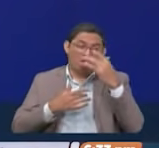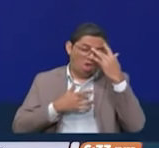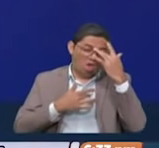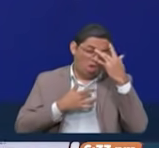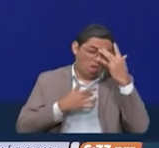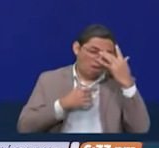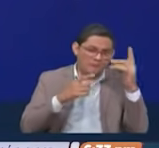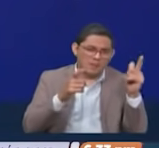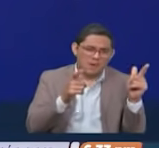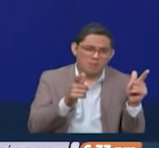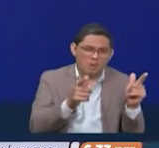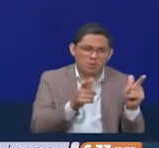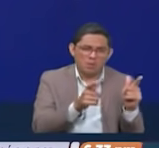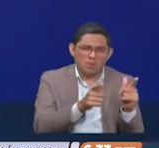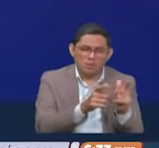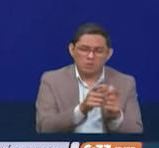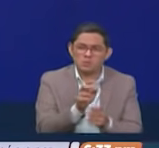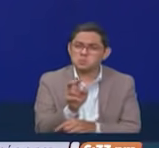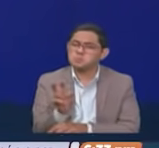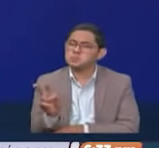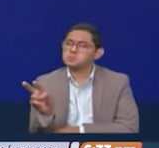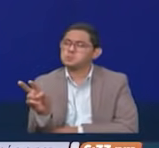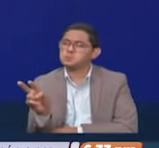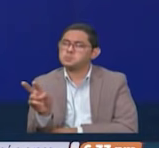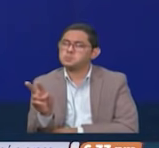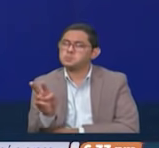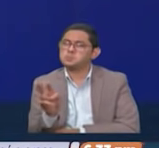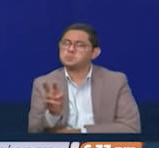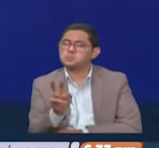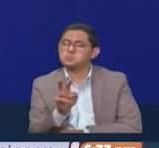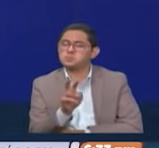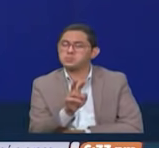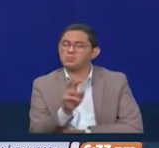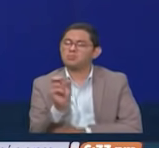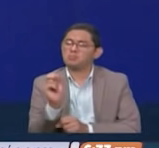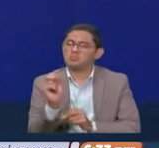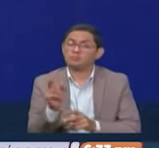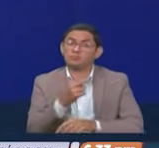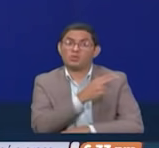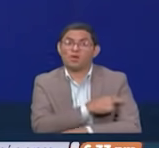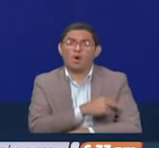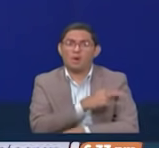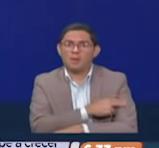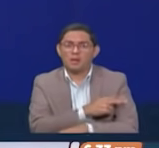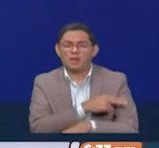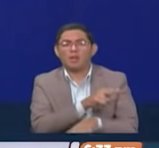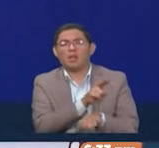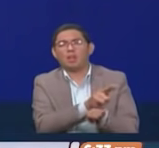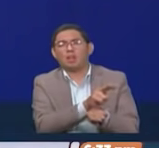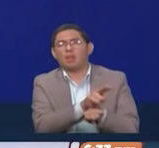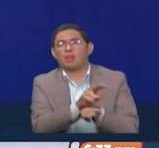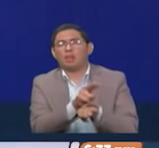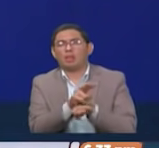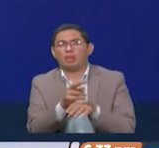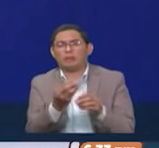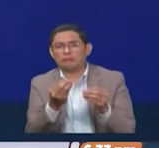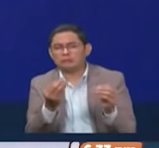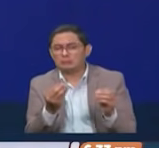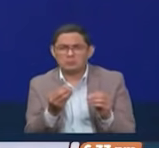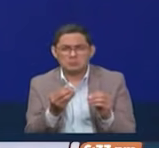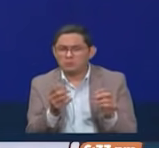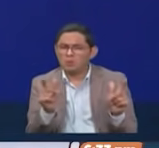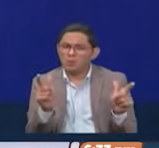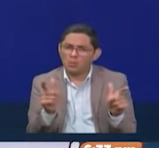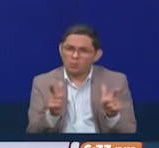también seguimos registrando una disminución de personas hospitalizadas y en unidad de